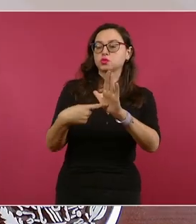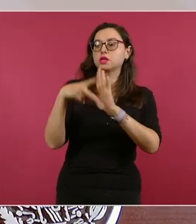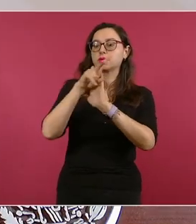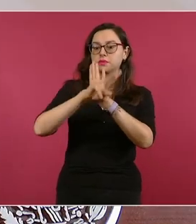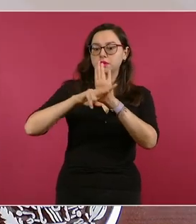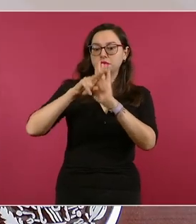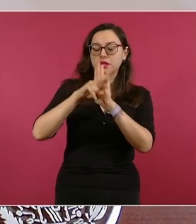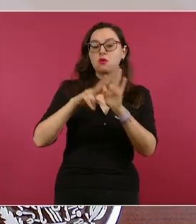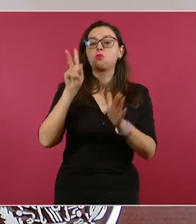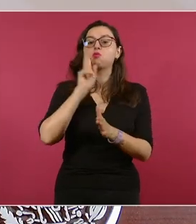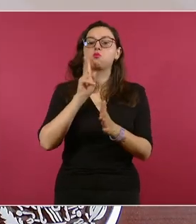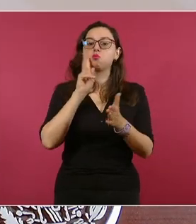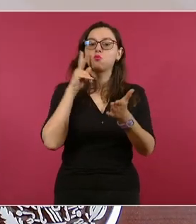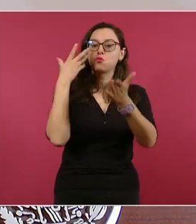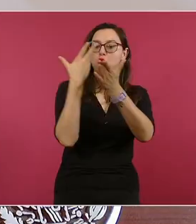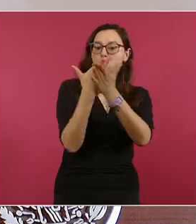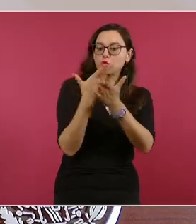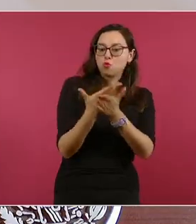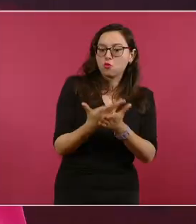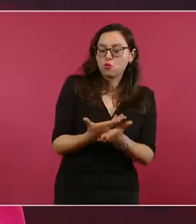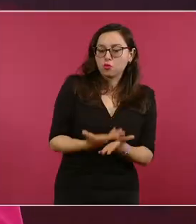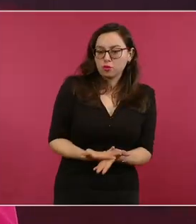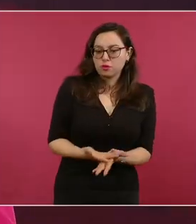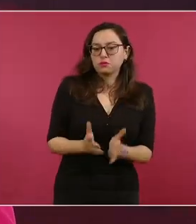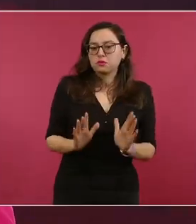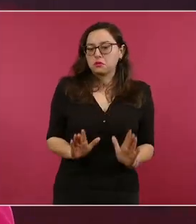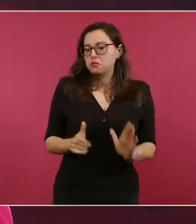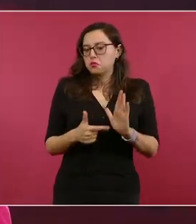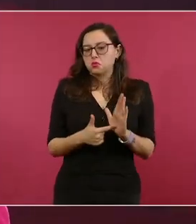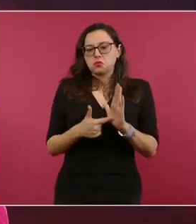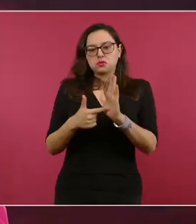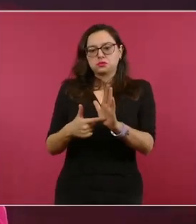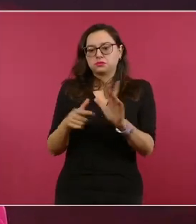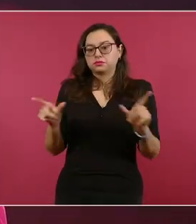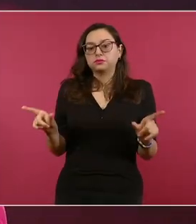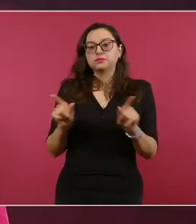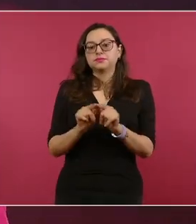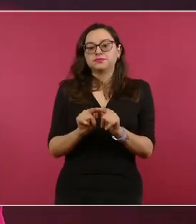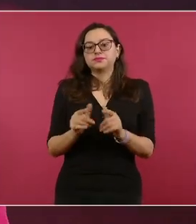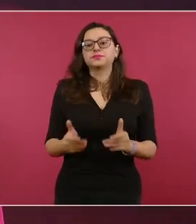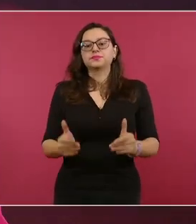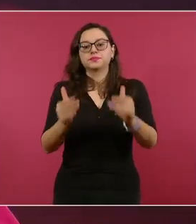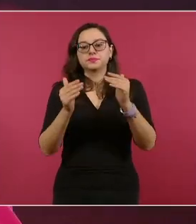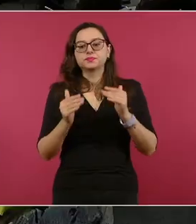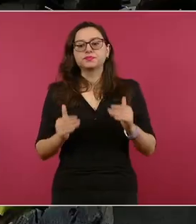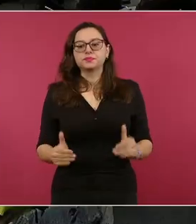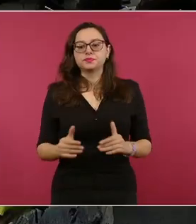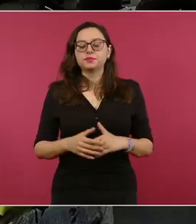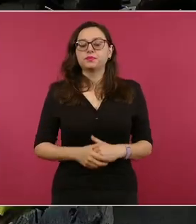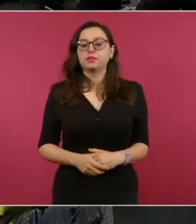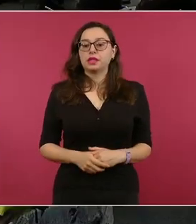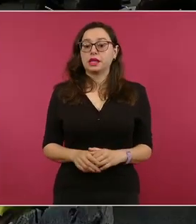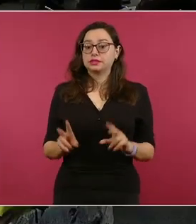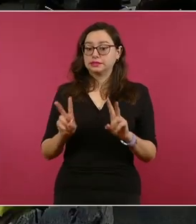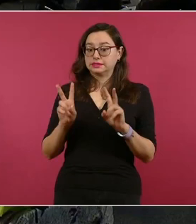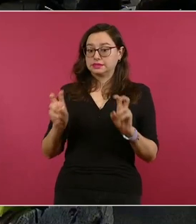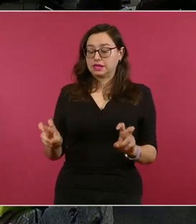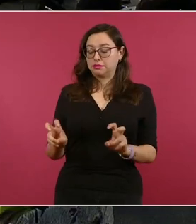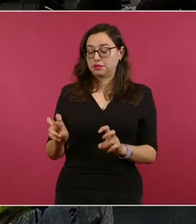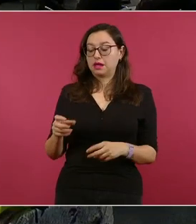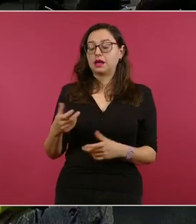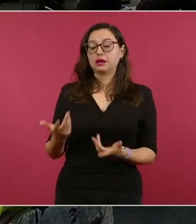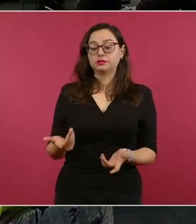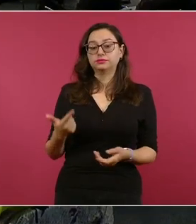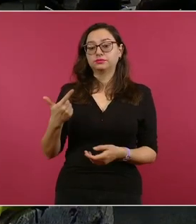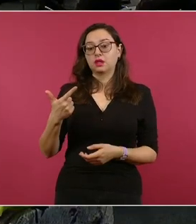evidencias que se mencionan aquí. En relación al tema de Jorge Glass, nosotros hemos separado la demanda ante